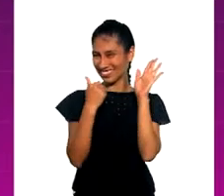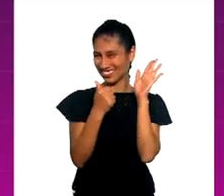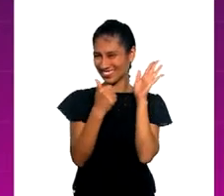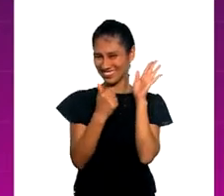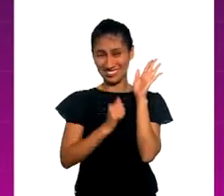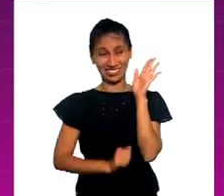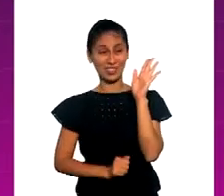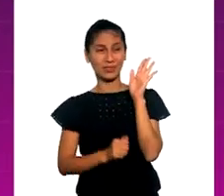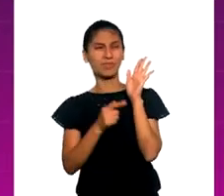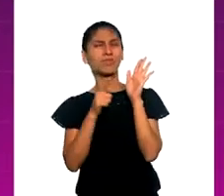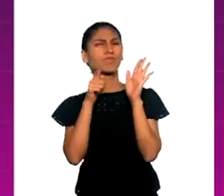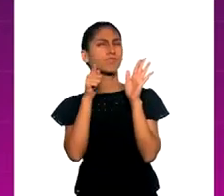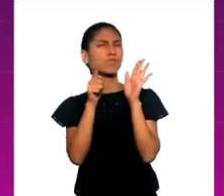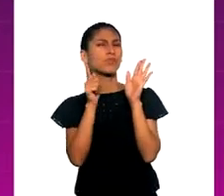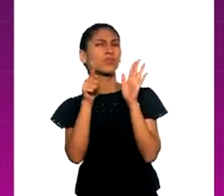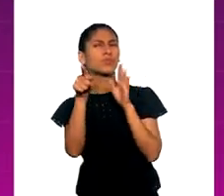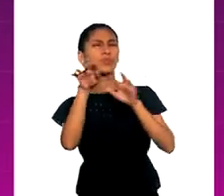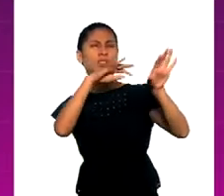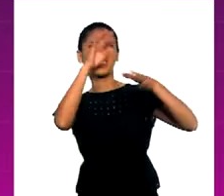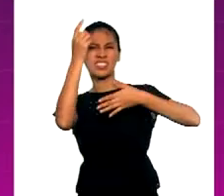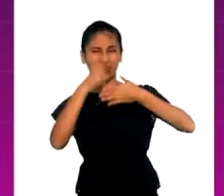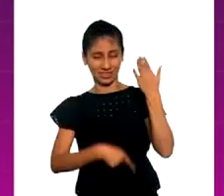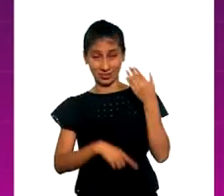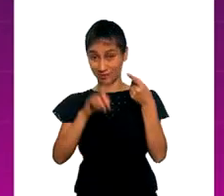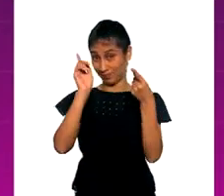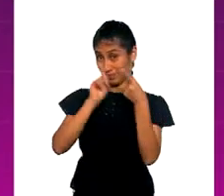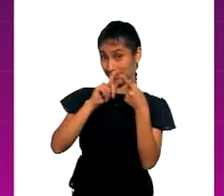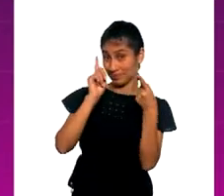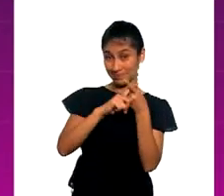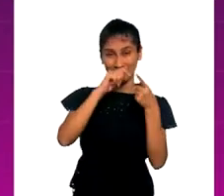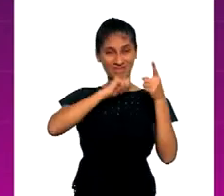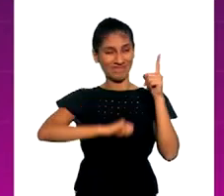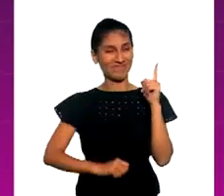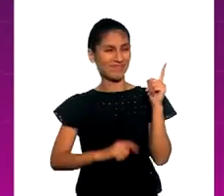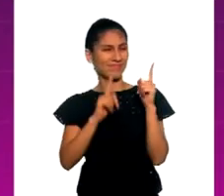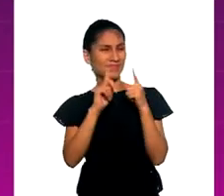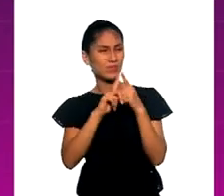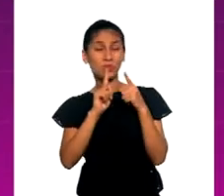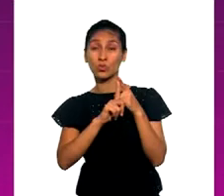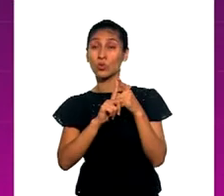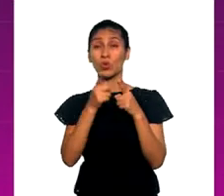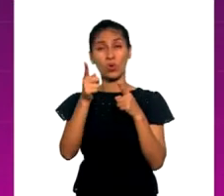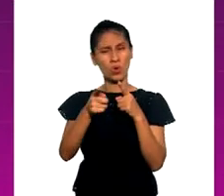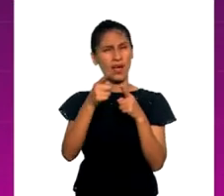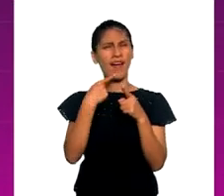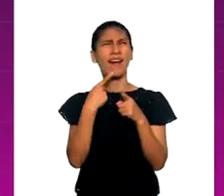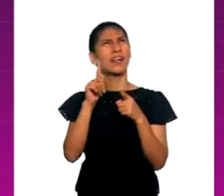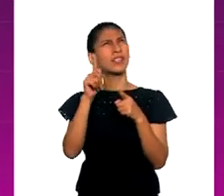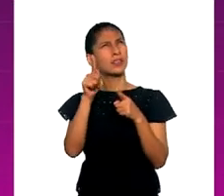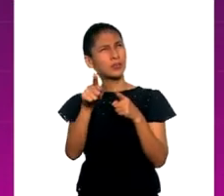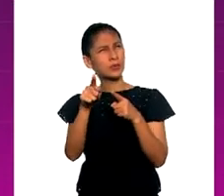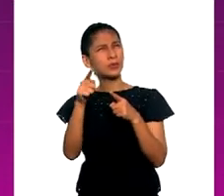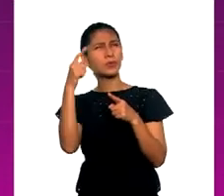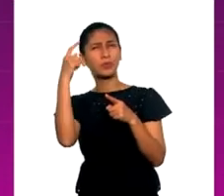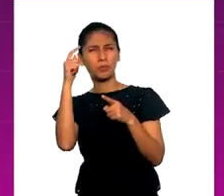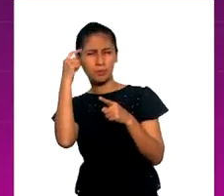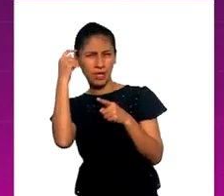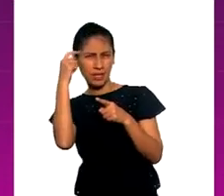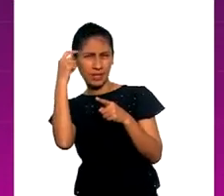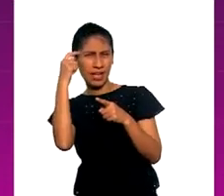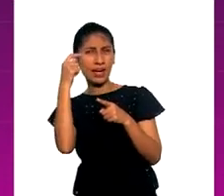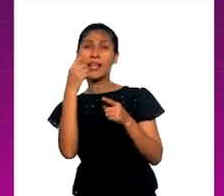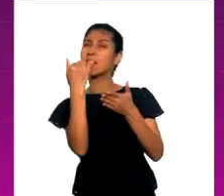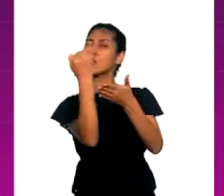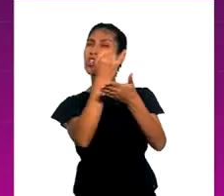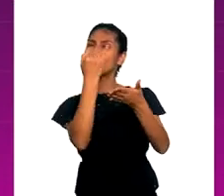es traducción no acordar que figura se armará con